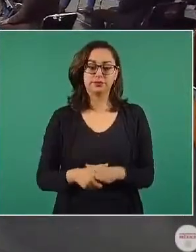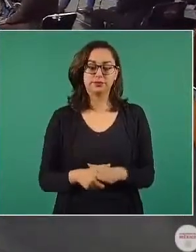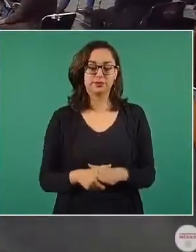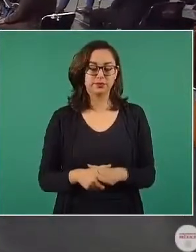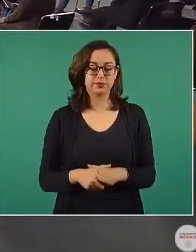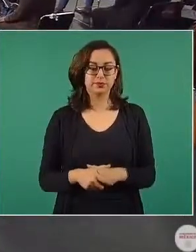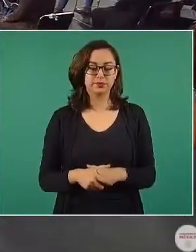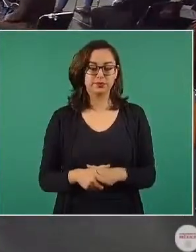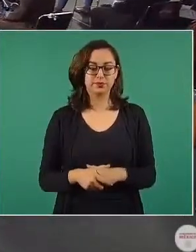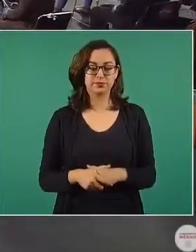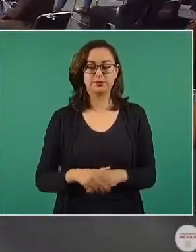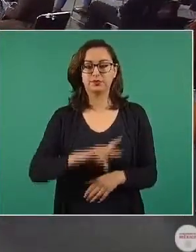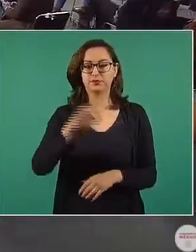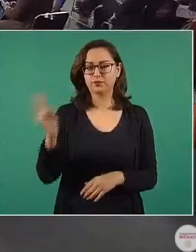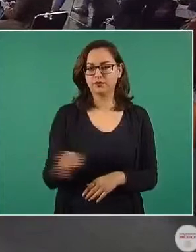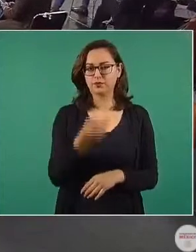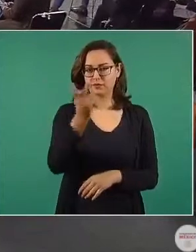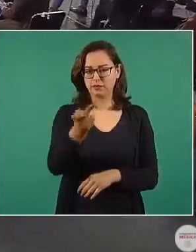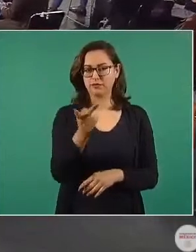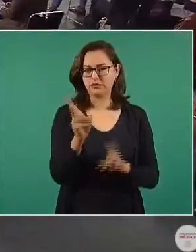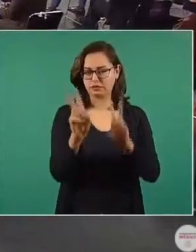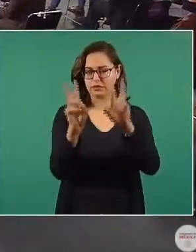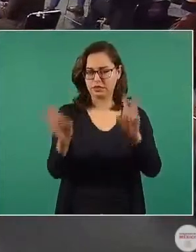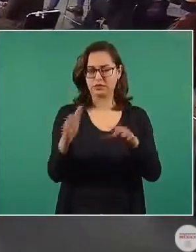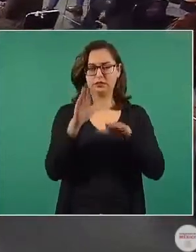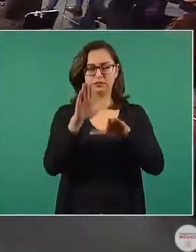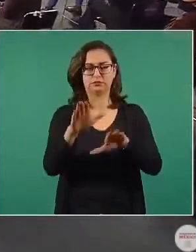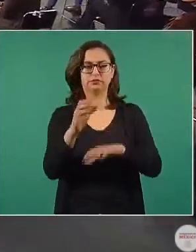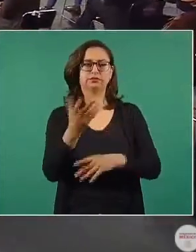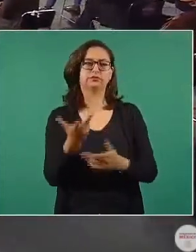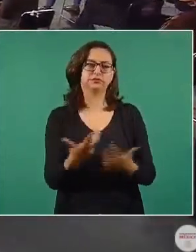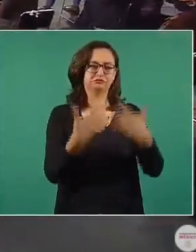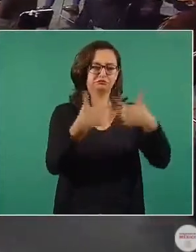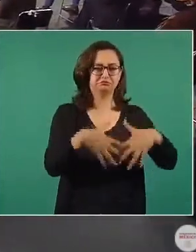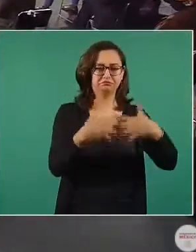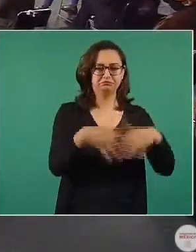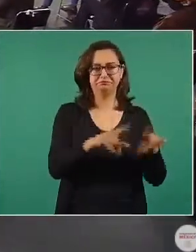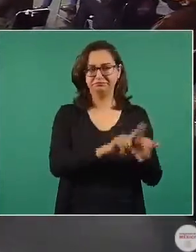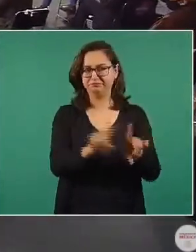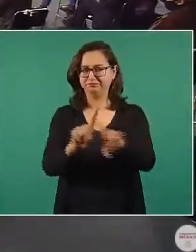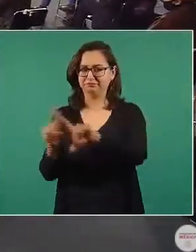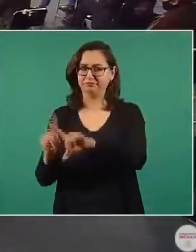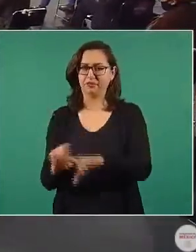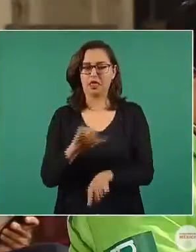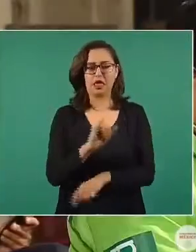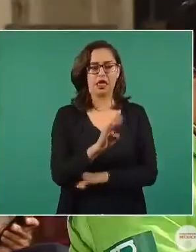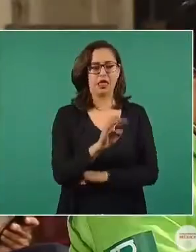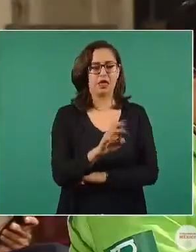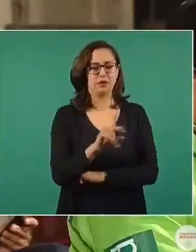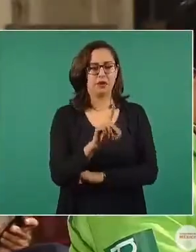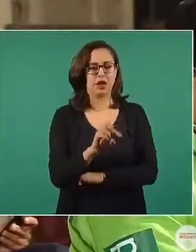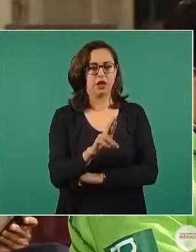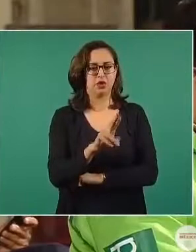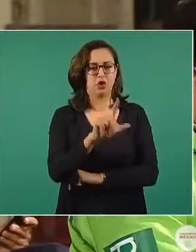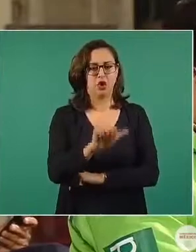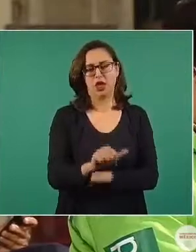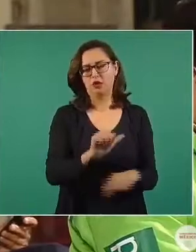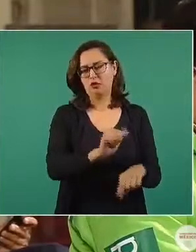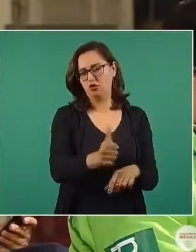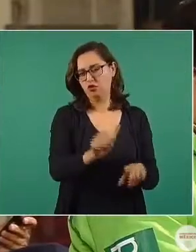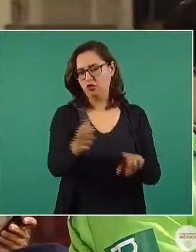de Iberdrola y todo este tema que se ha estado tocando, de cómo se ha estado revirtiendo, y a propósito